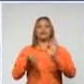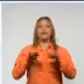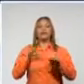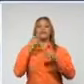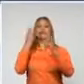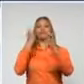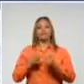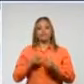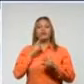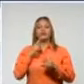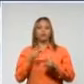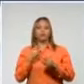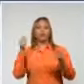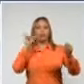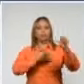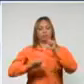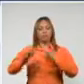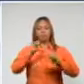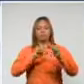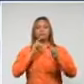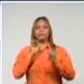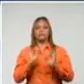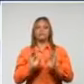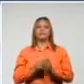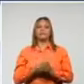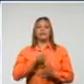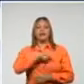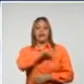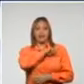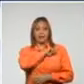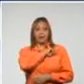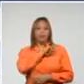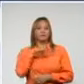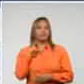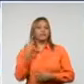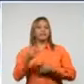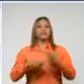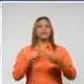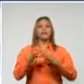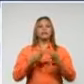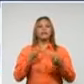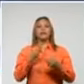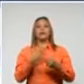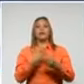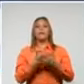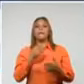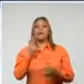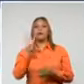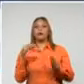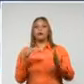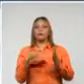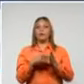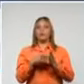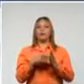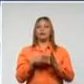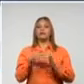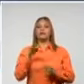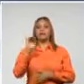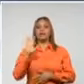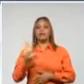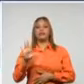resultados del laboratorio. Ayer se procesaron más de 4.000 muestras,